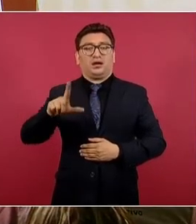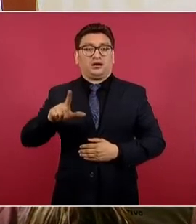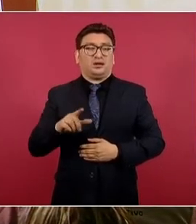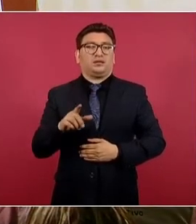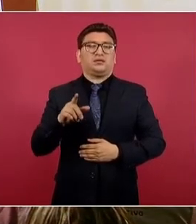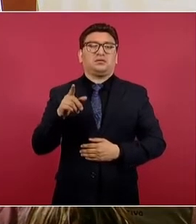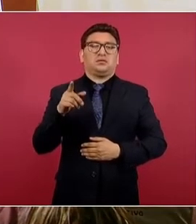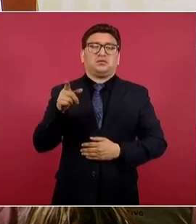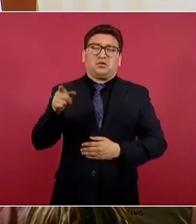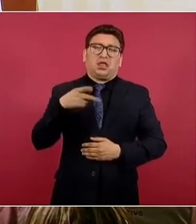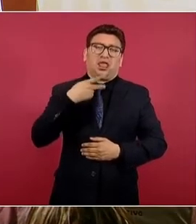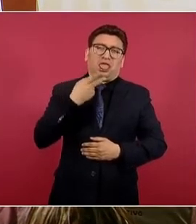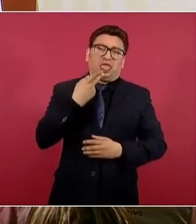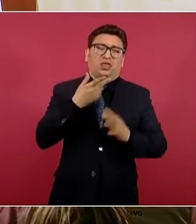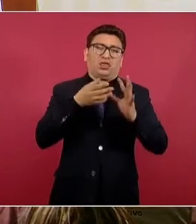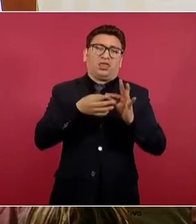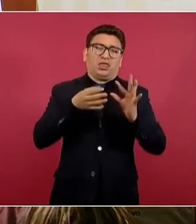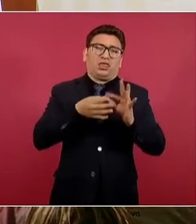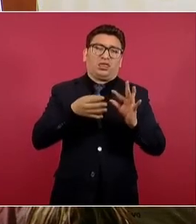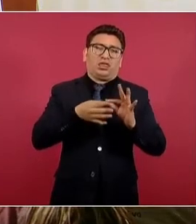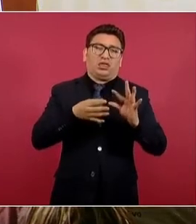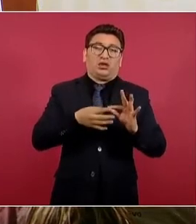hablando 1 hora